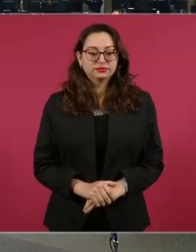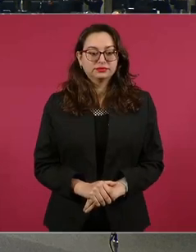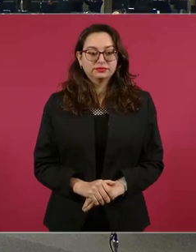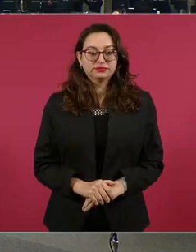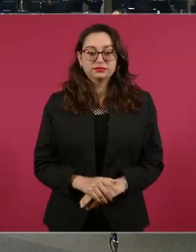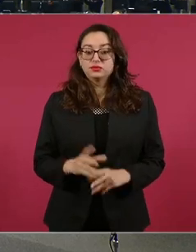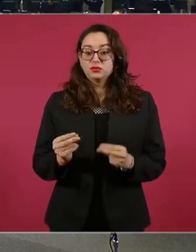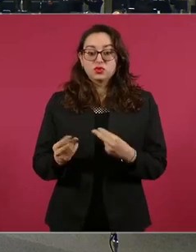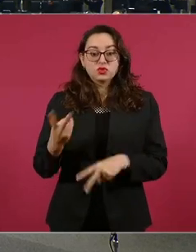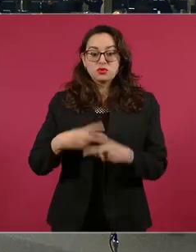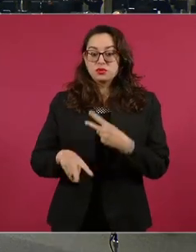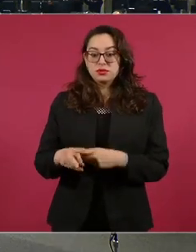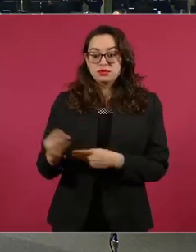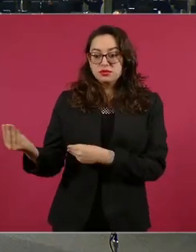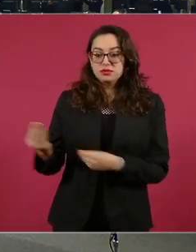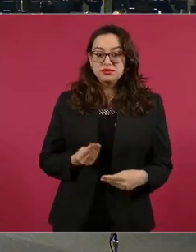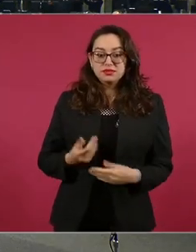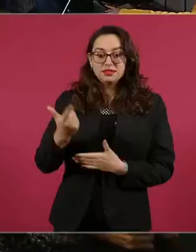No está aquí la lista.